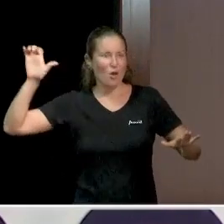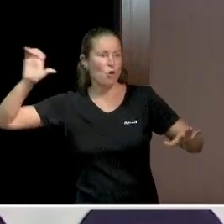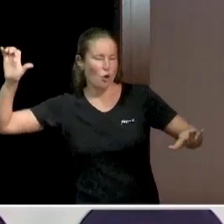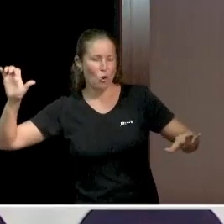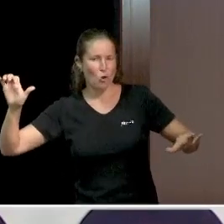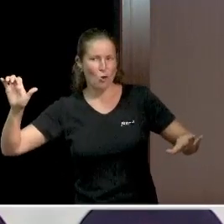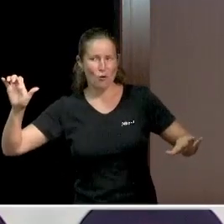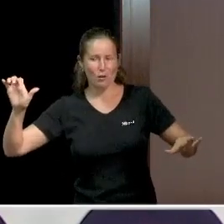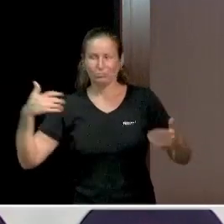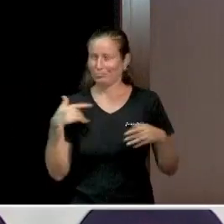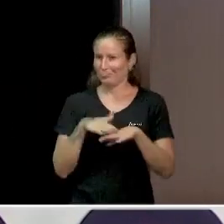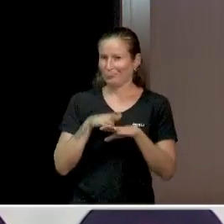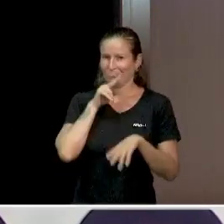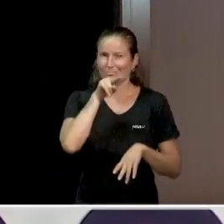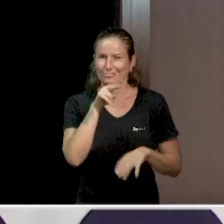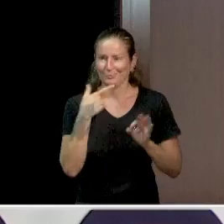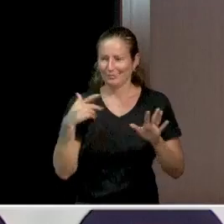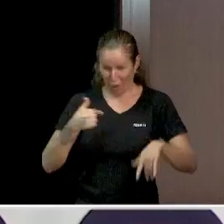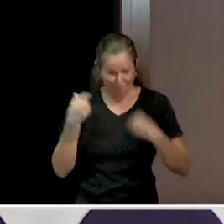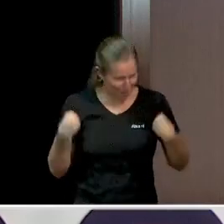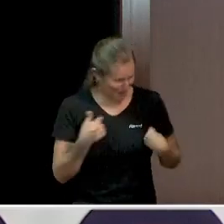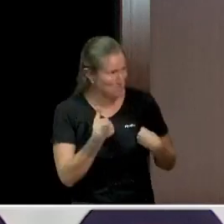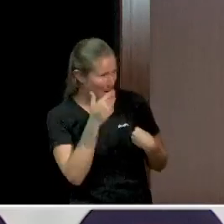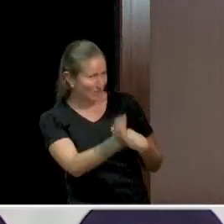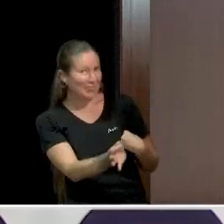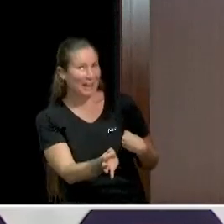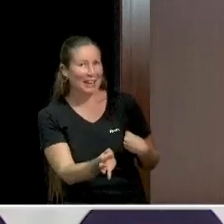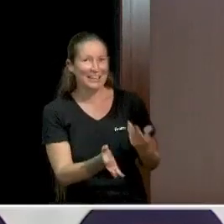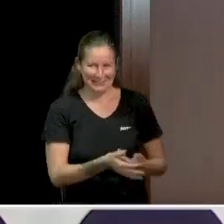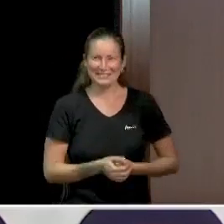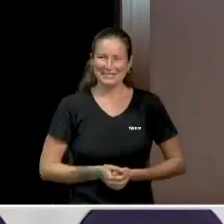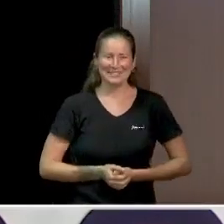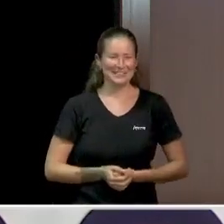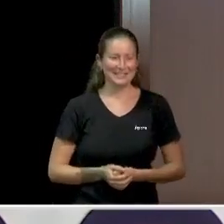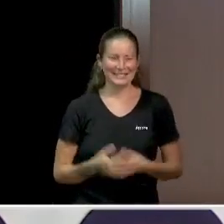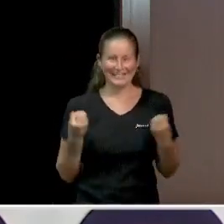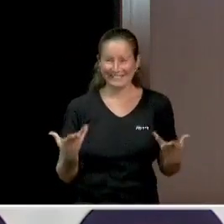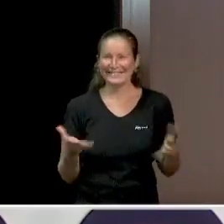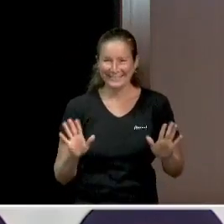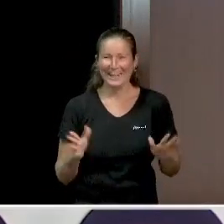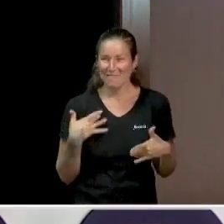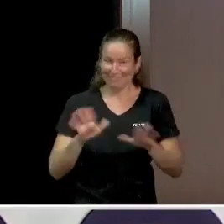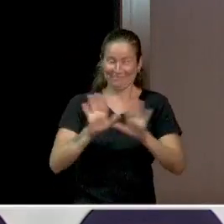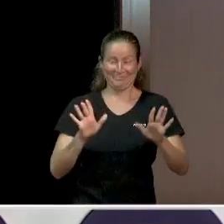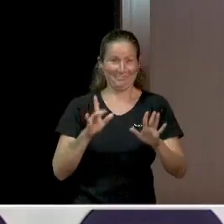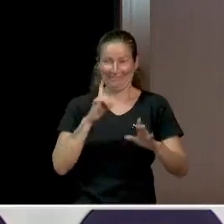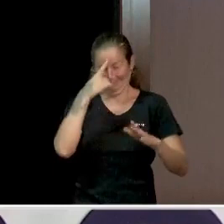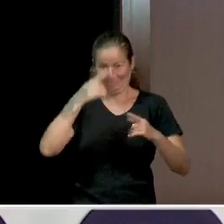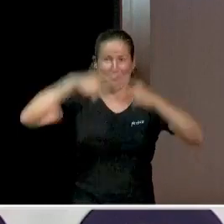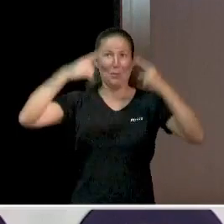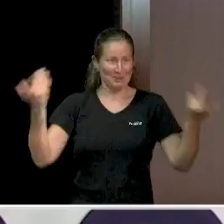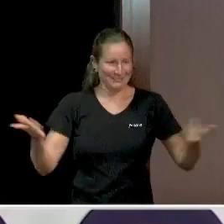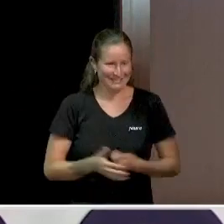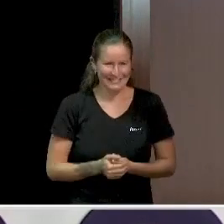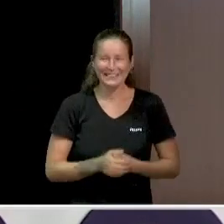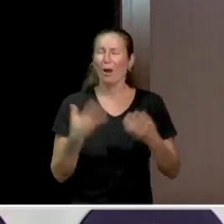recomendación que me dejan de que sea... Soy yo misma, ¿verdad? Soy yo misma, ¿verdad? Bien, esto es muy chocante.